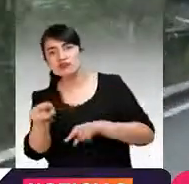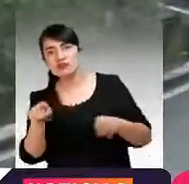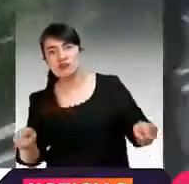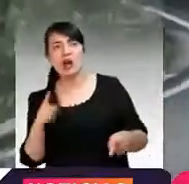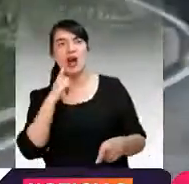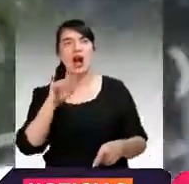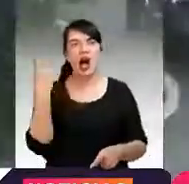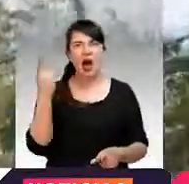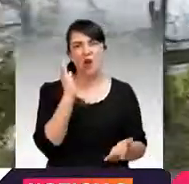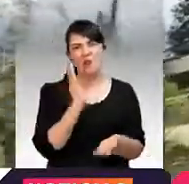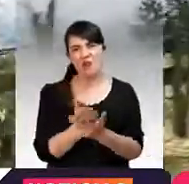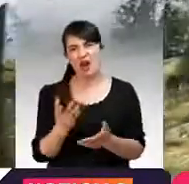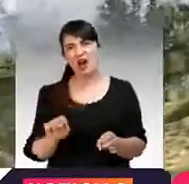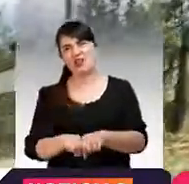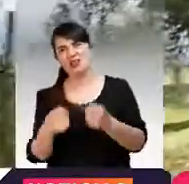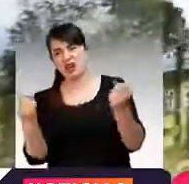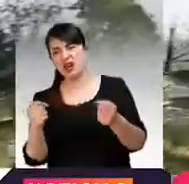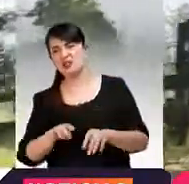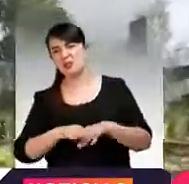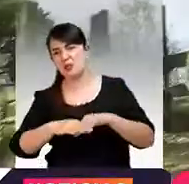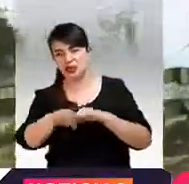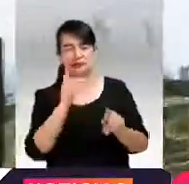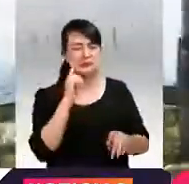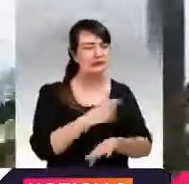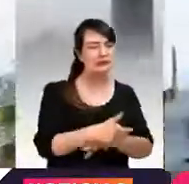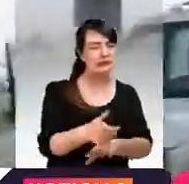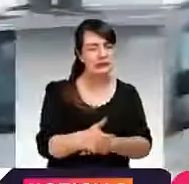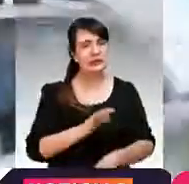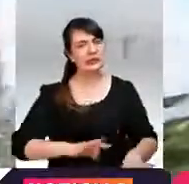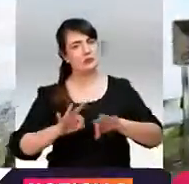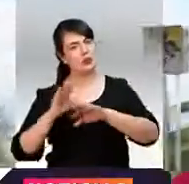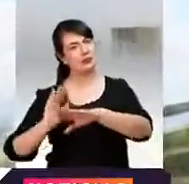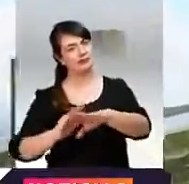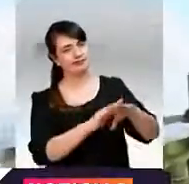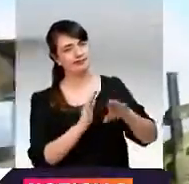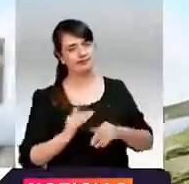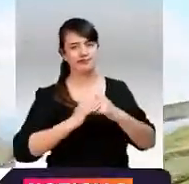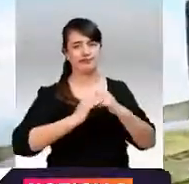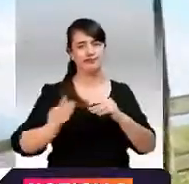grietas o fallos en la carretera, por lo que recomiendan igualmente transitar con precaución.